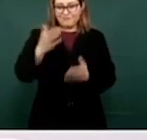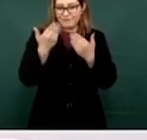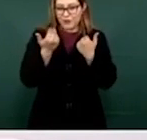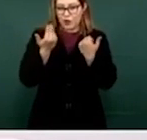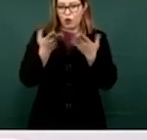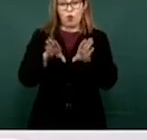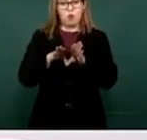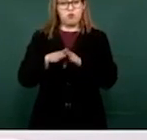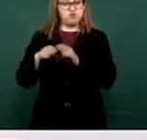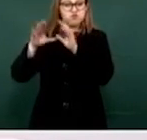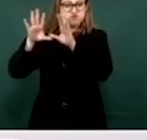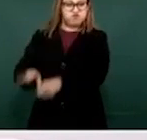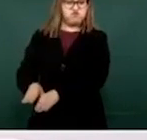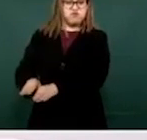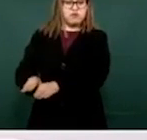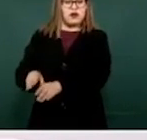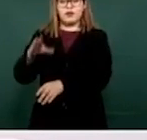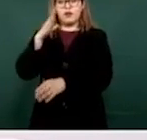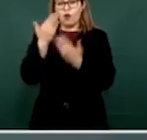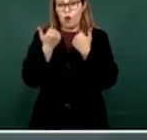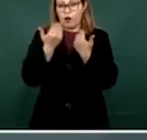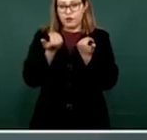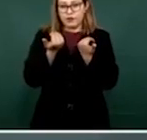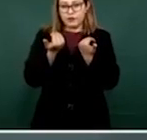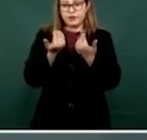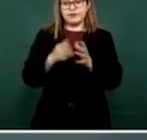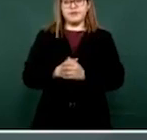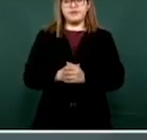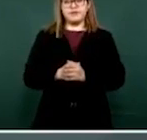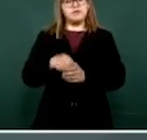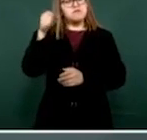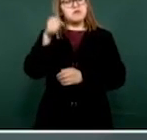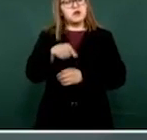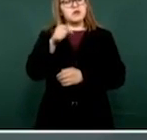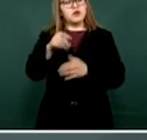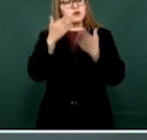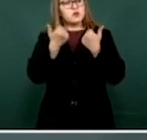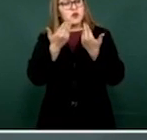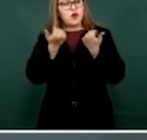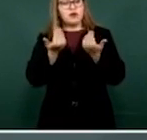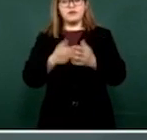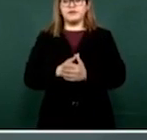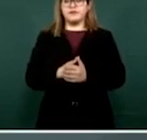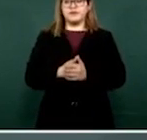sin represión, sin censura.